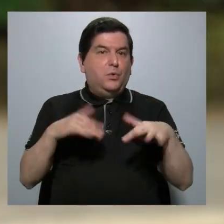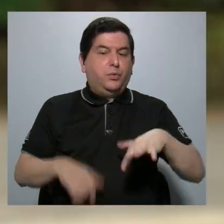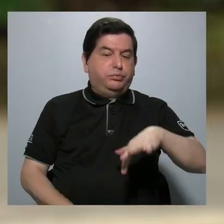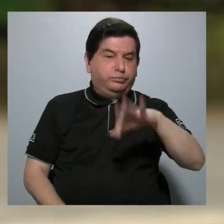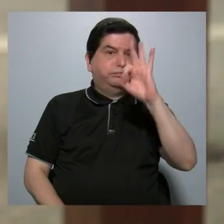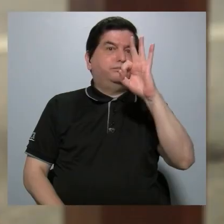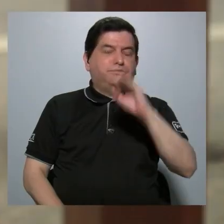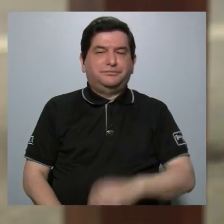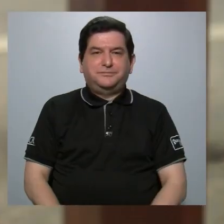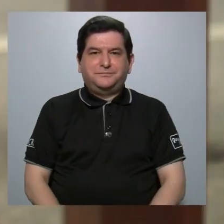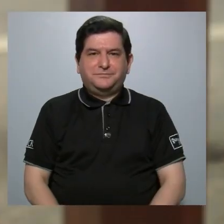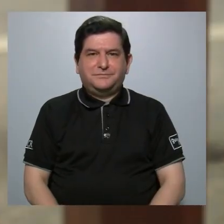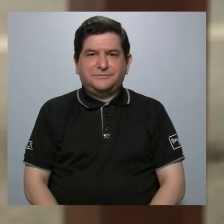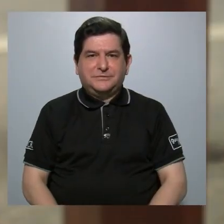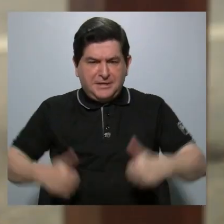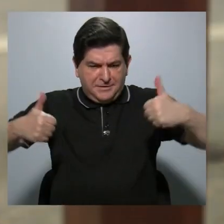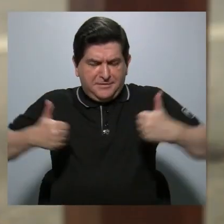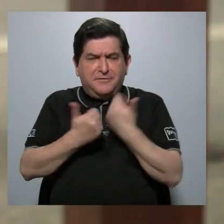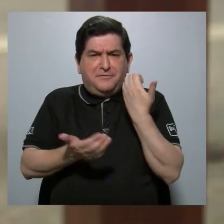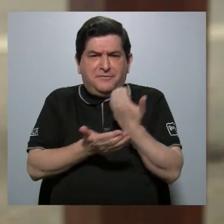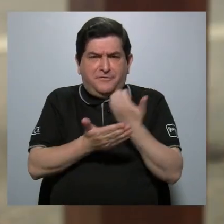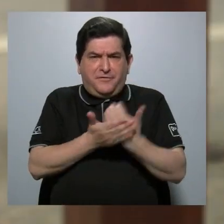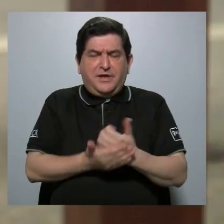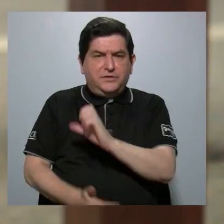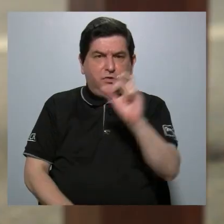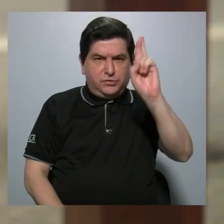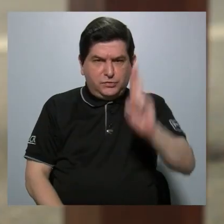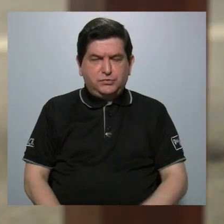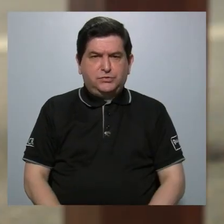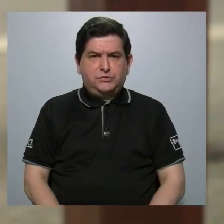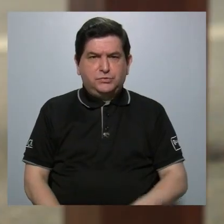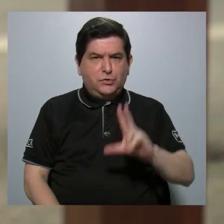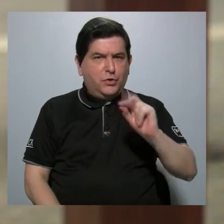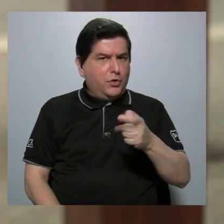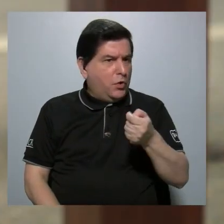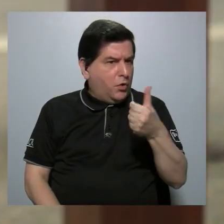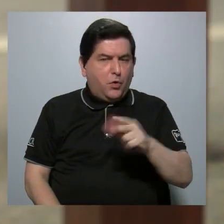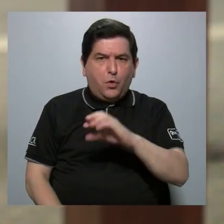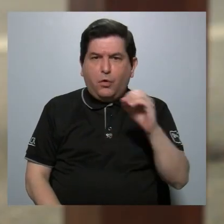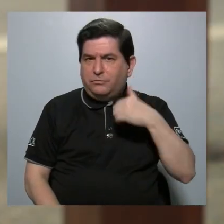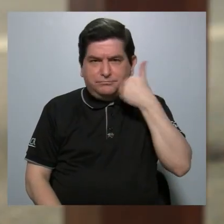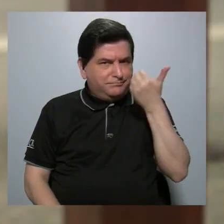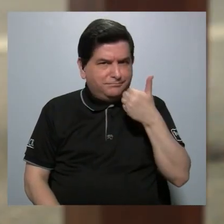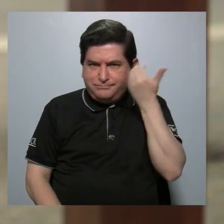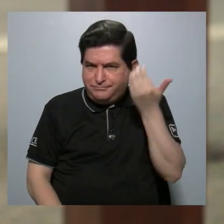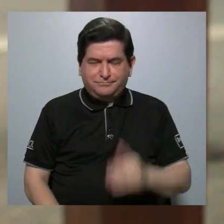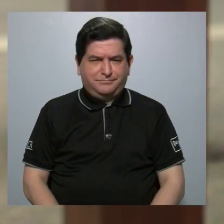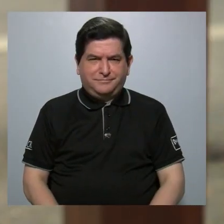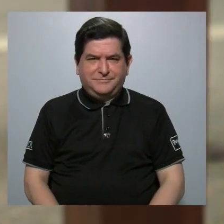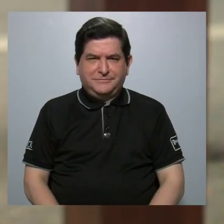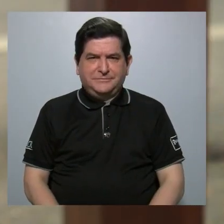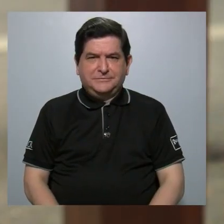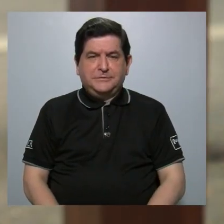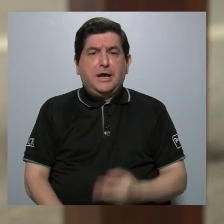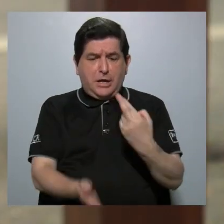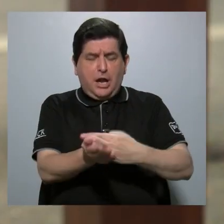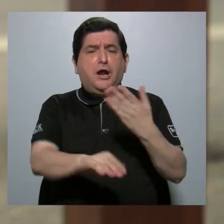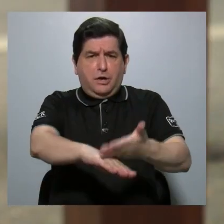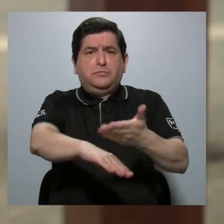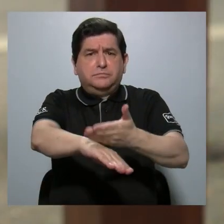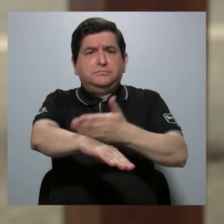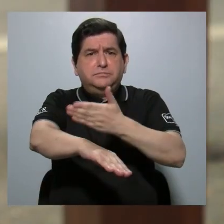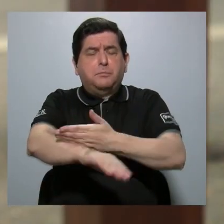vaya hallazgos. Los retos económicos para Costa Rica no son pocos ni fáciles. Y aunque el ritmo de